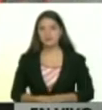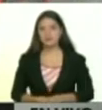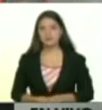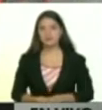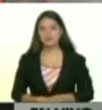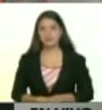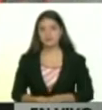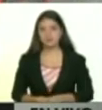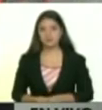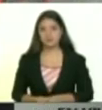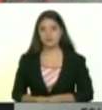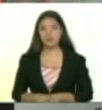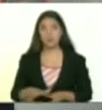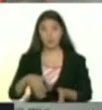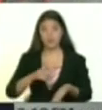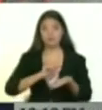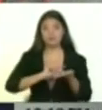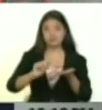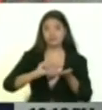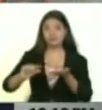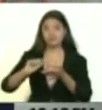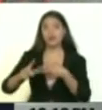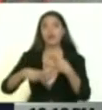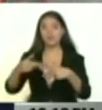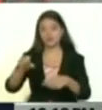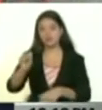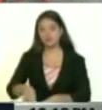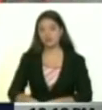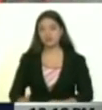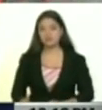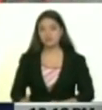para financiar la producción, sí.